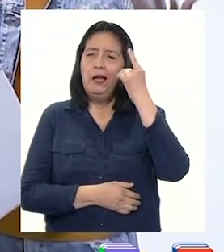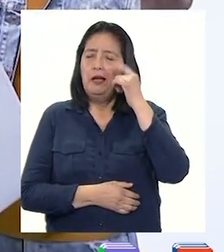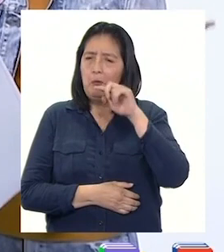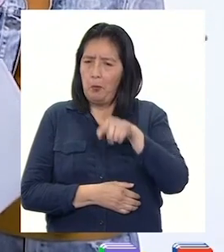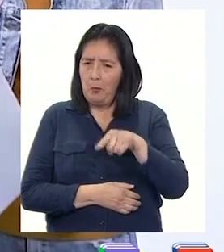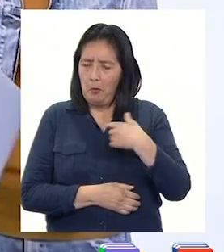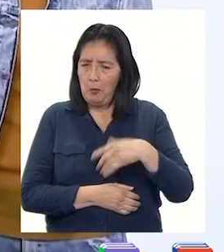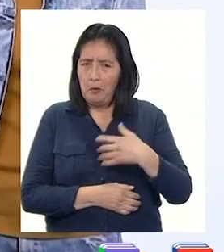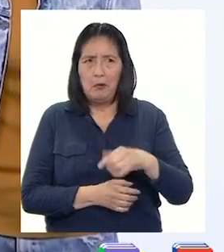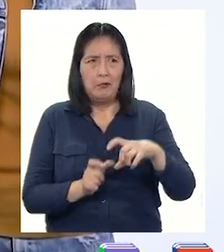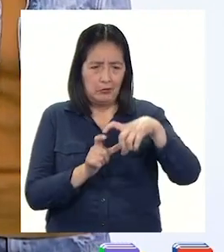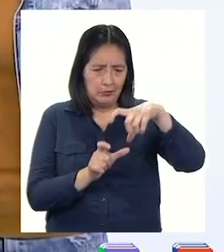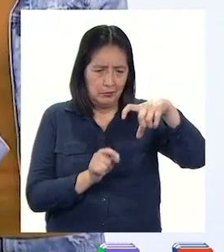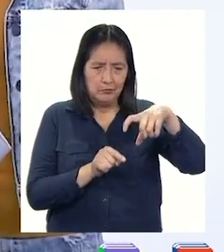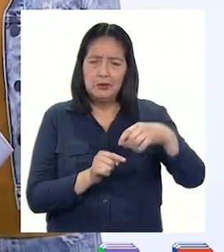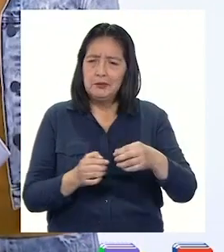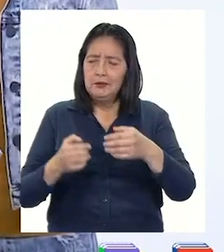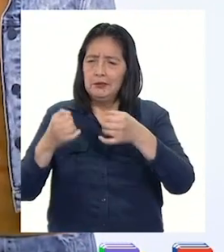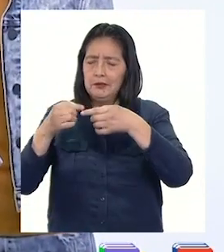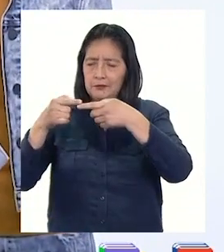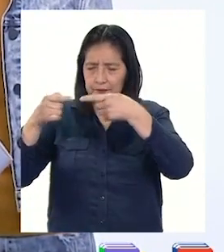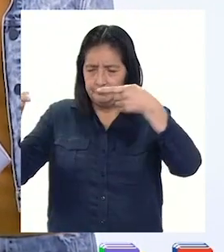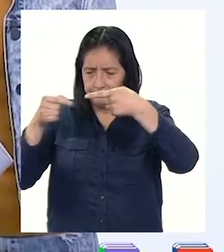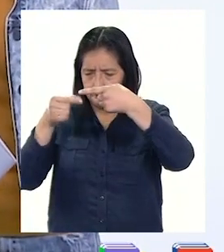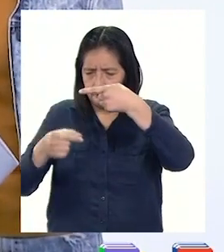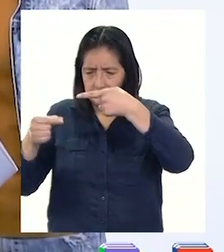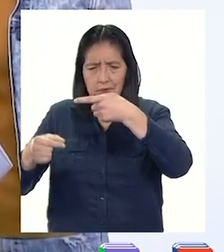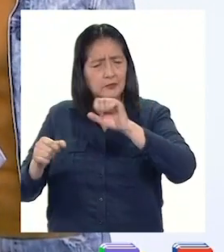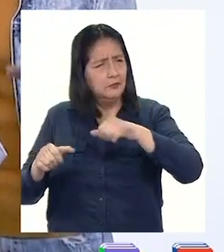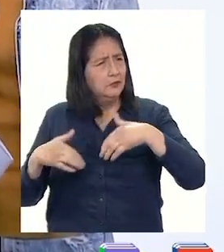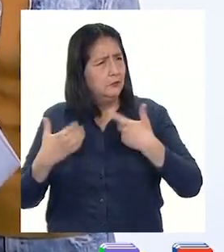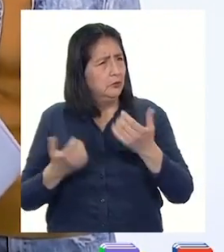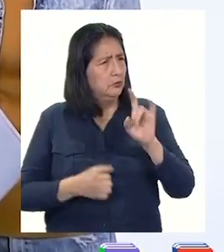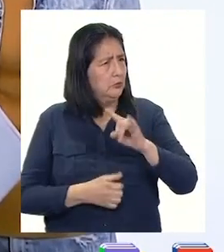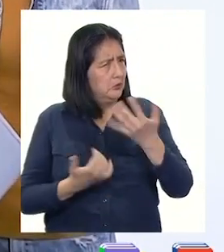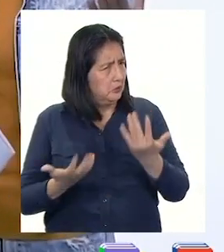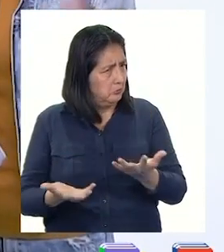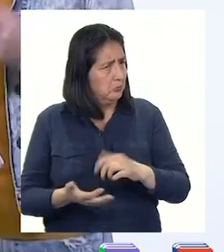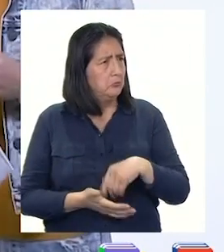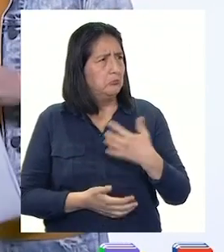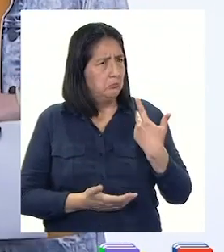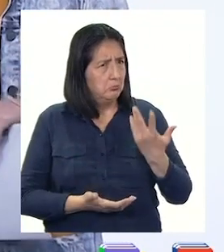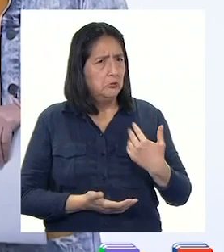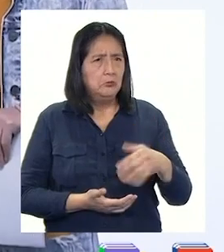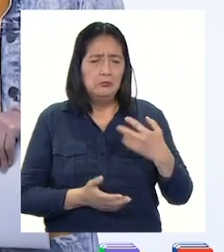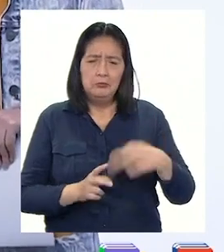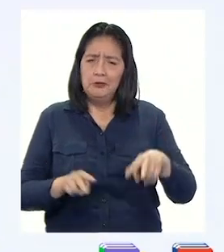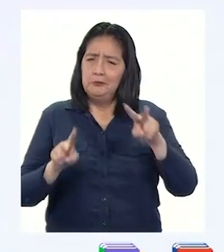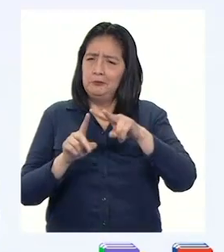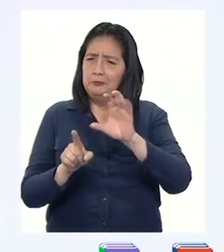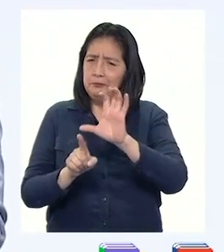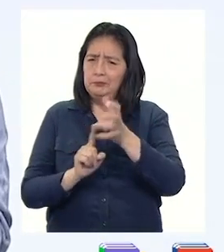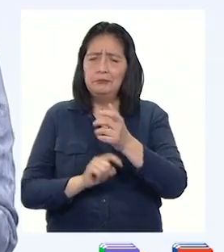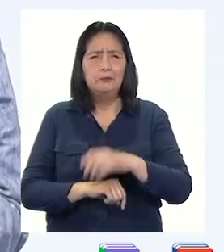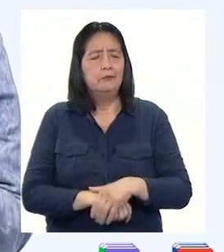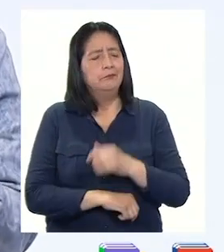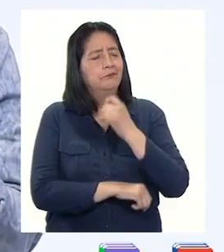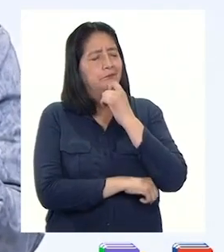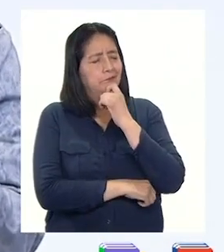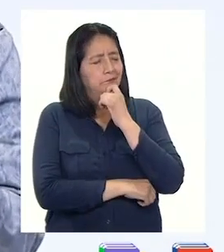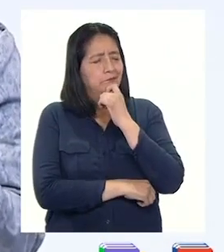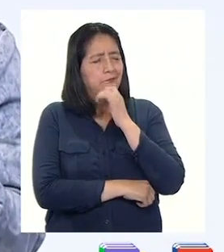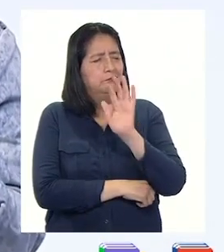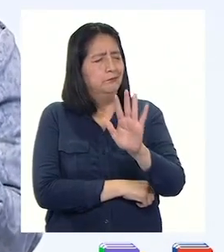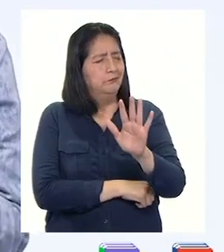que inventos como la yupana y el quipu podrían seguir usándose hasta ahora porque además de útiles, tienen un alto valor cultural. Pero aún